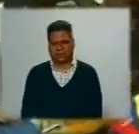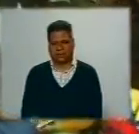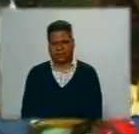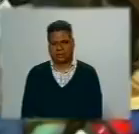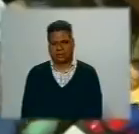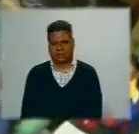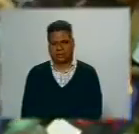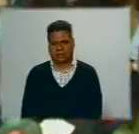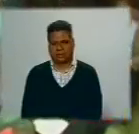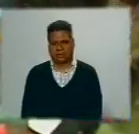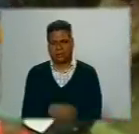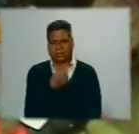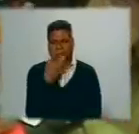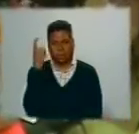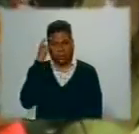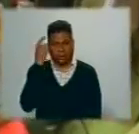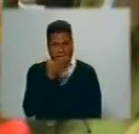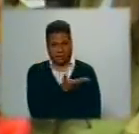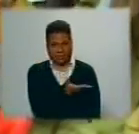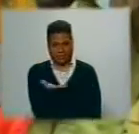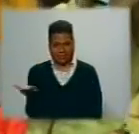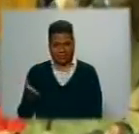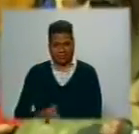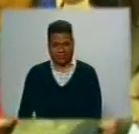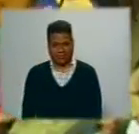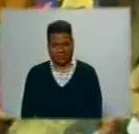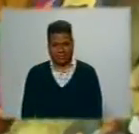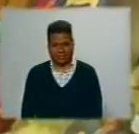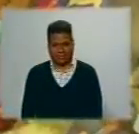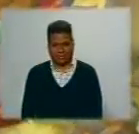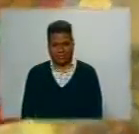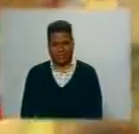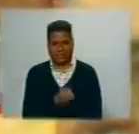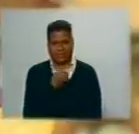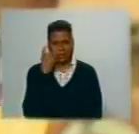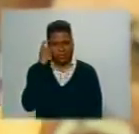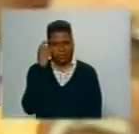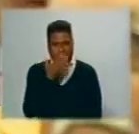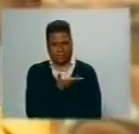Bueno, buenos días. Creo que todavía es de buenos días.